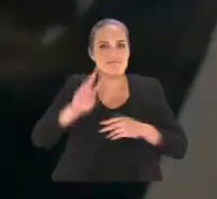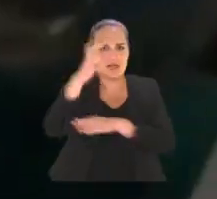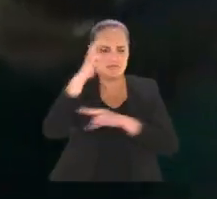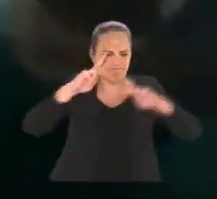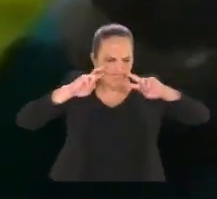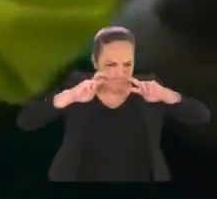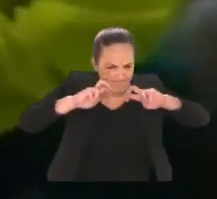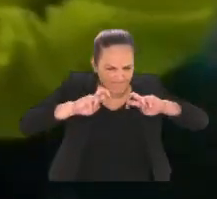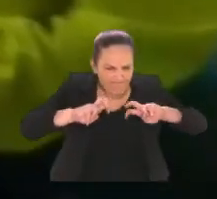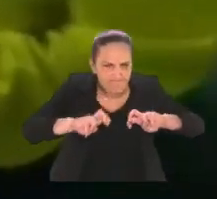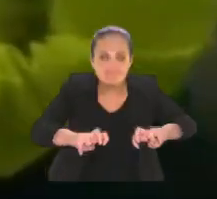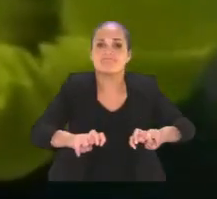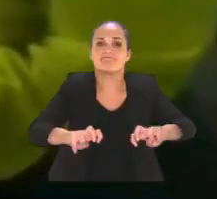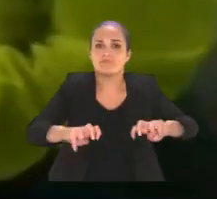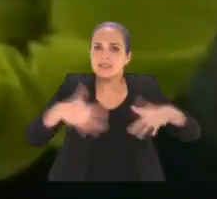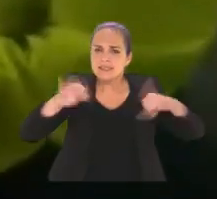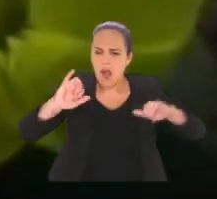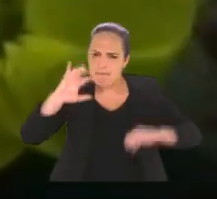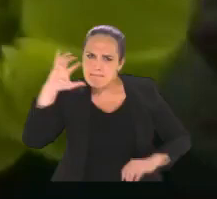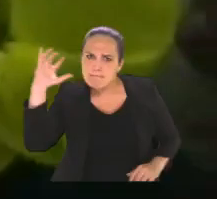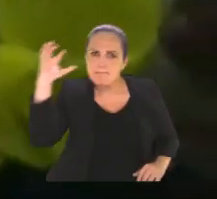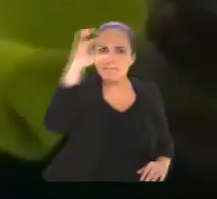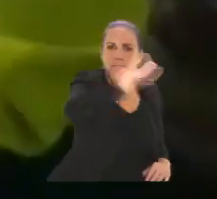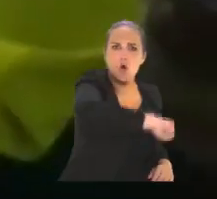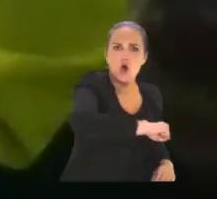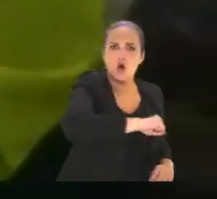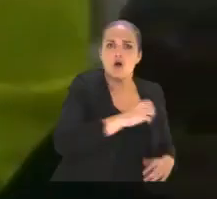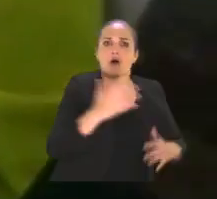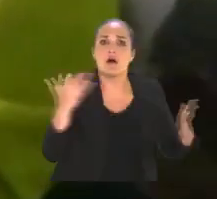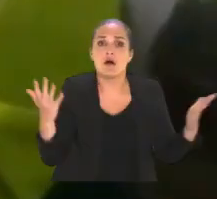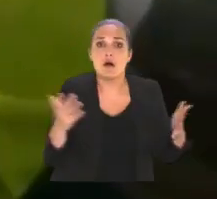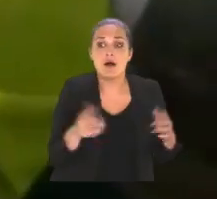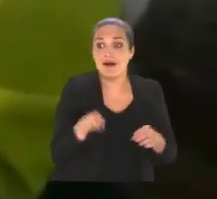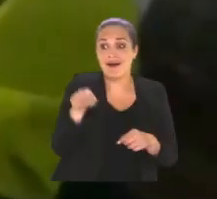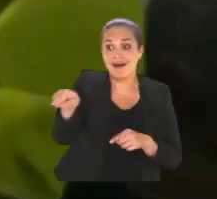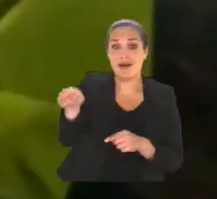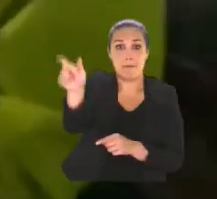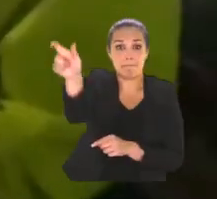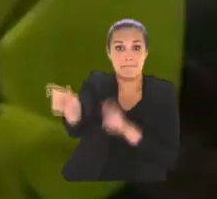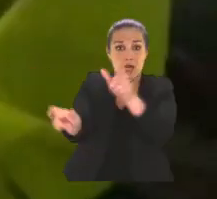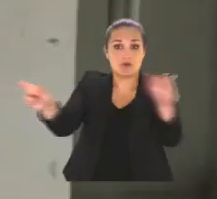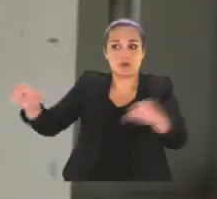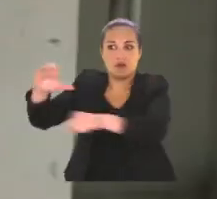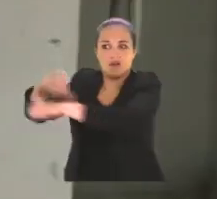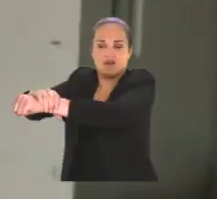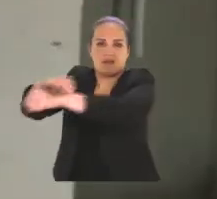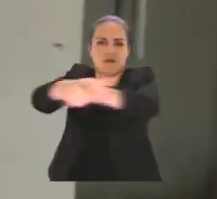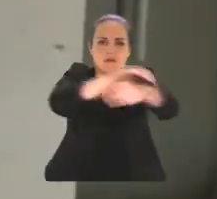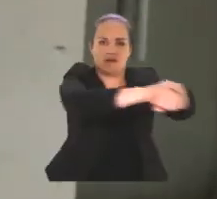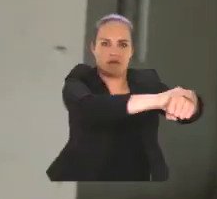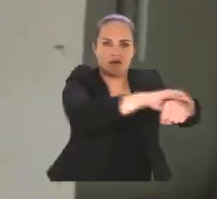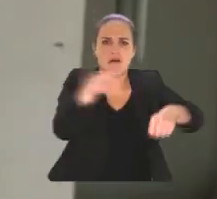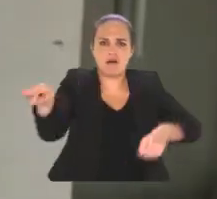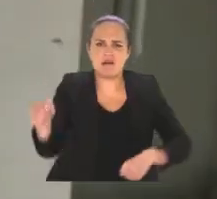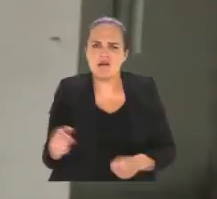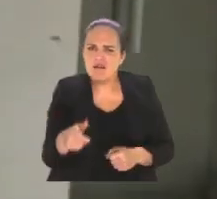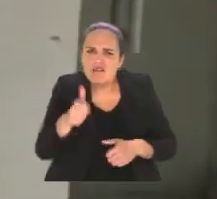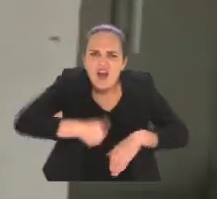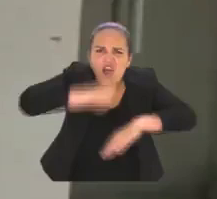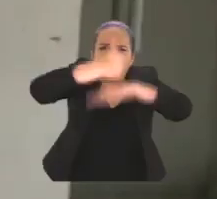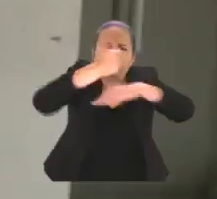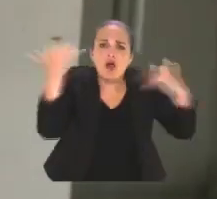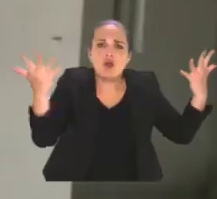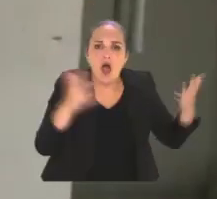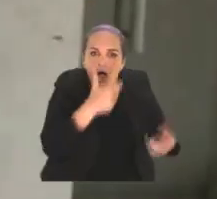con apoyo de la policía, se evidenció que los procesados obedecían a órdenes de alias El Patrón o Boligoma, quienes se